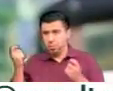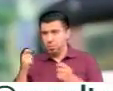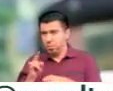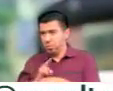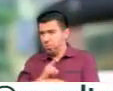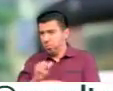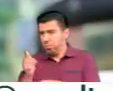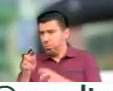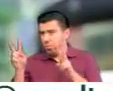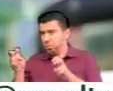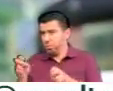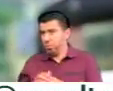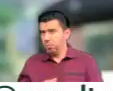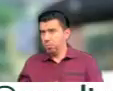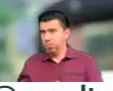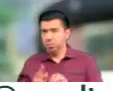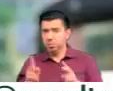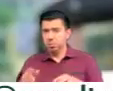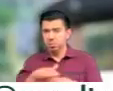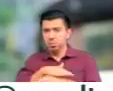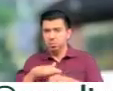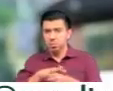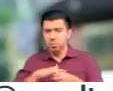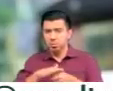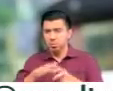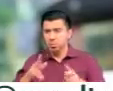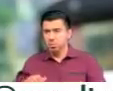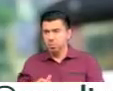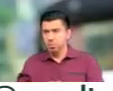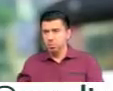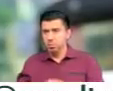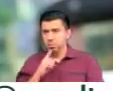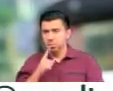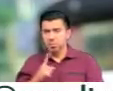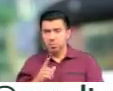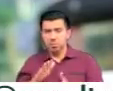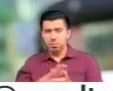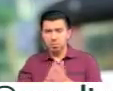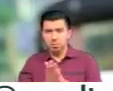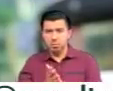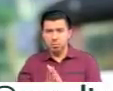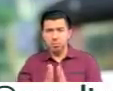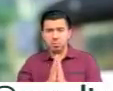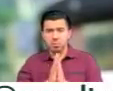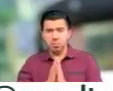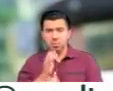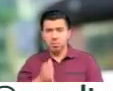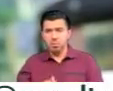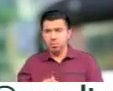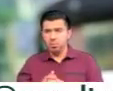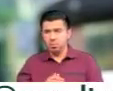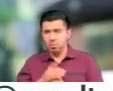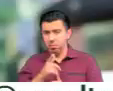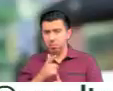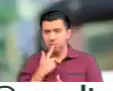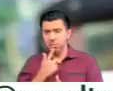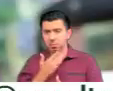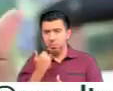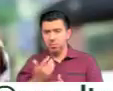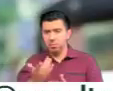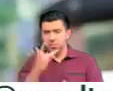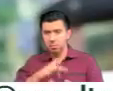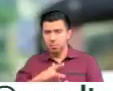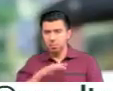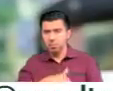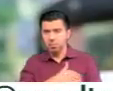pequeños del territorio. La paz para El Carmen de Chucurí es que puedan venir los ministros. La paz para El Carmen de Chucurí es